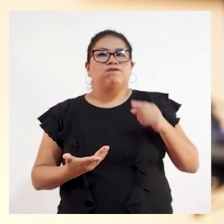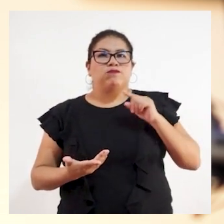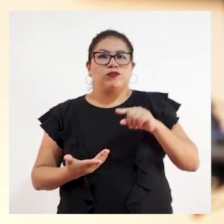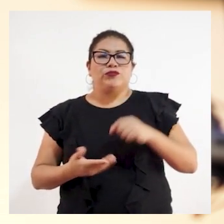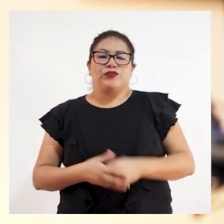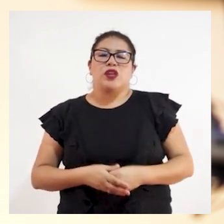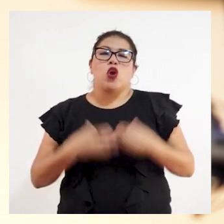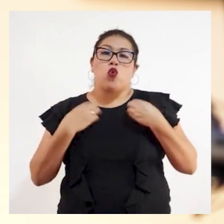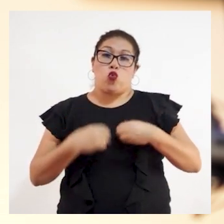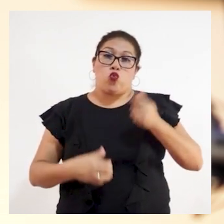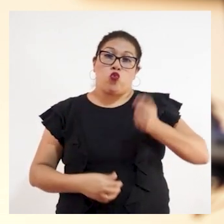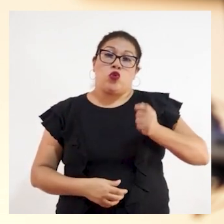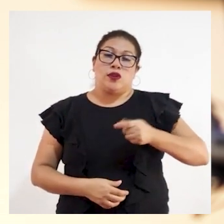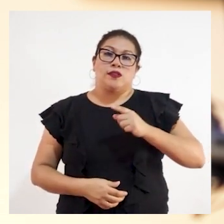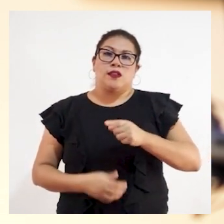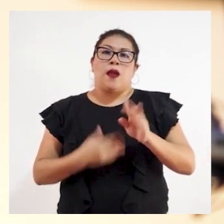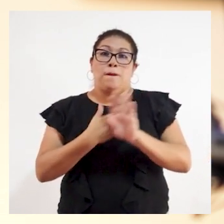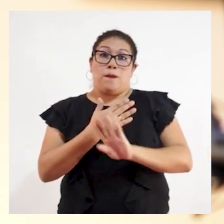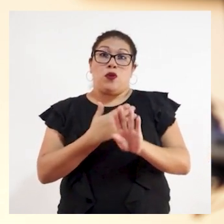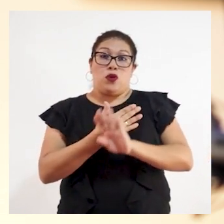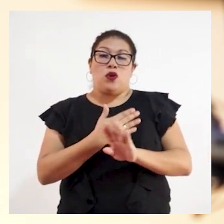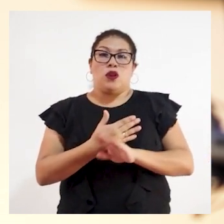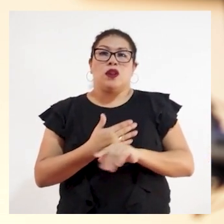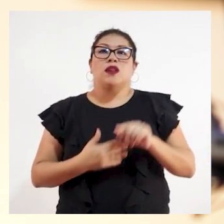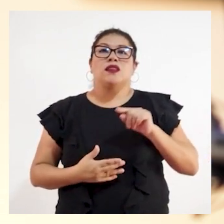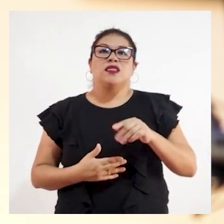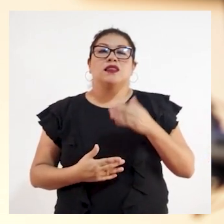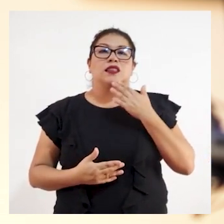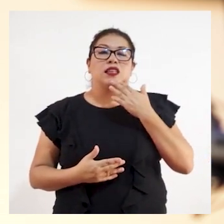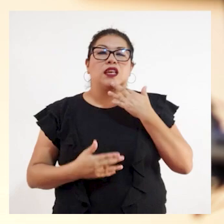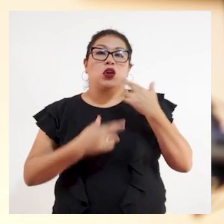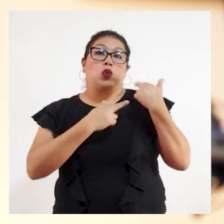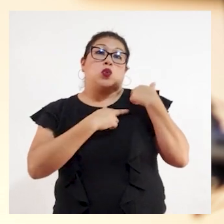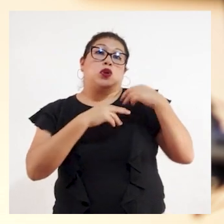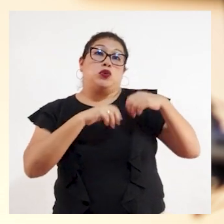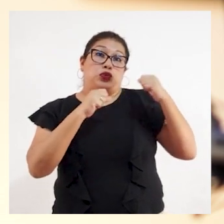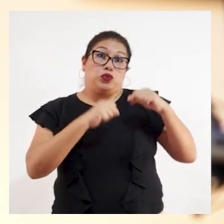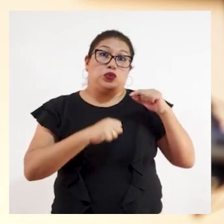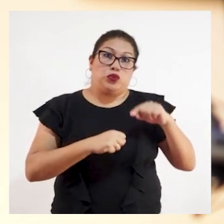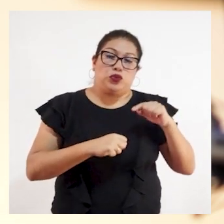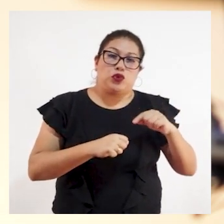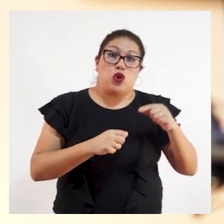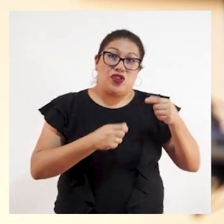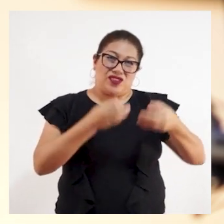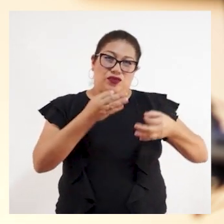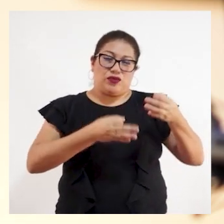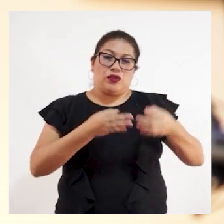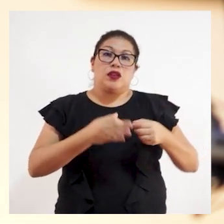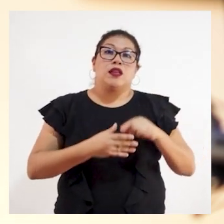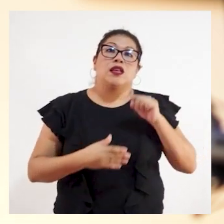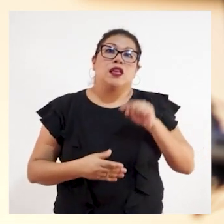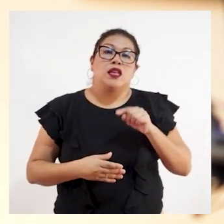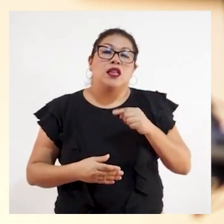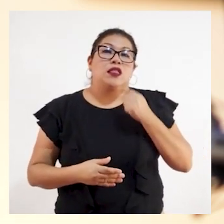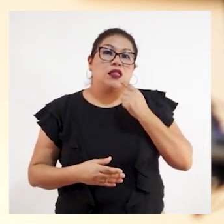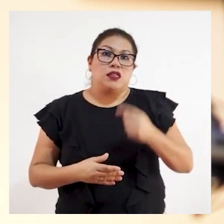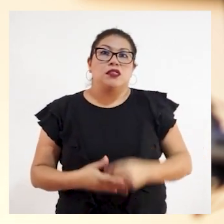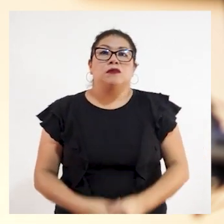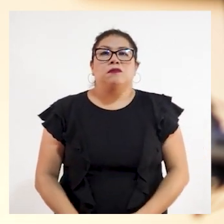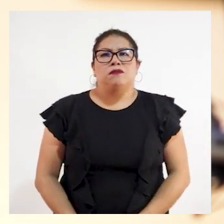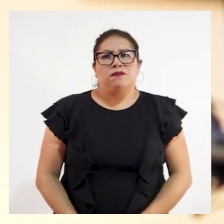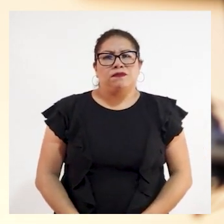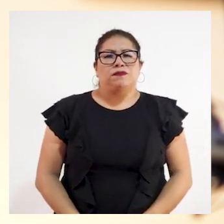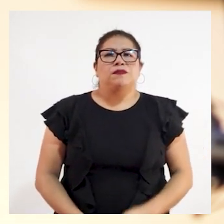protector, que beneficia la tutela jurisdiccional, ¿qué hace? Permite que obrar como